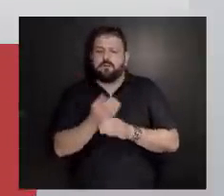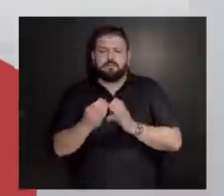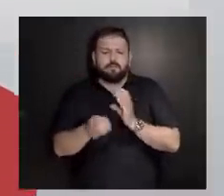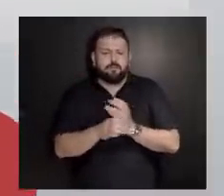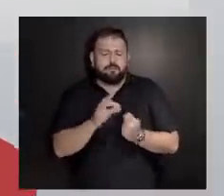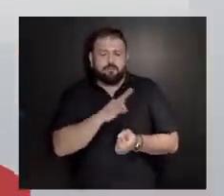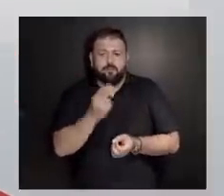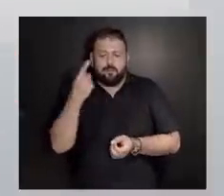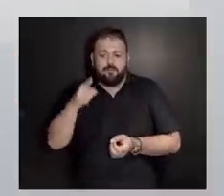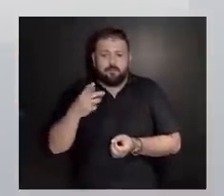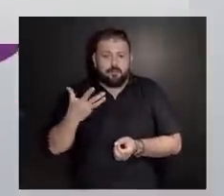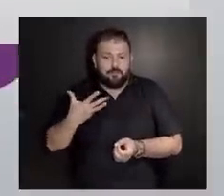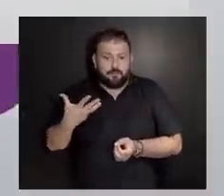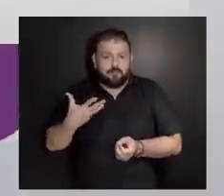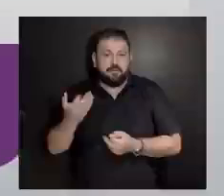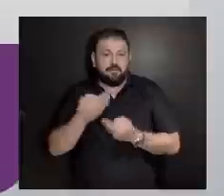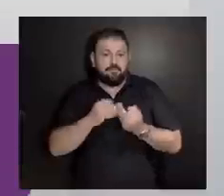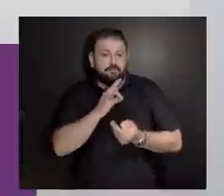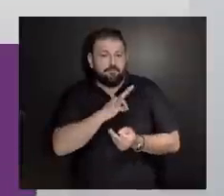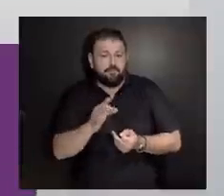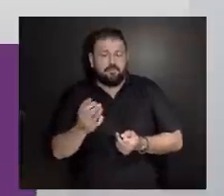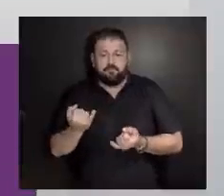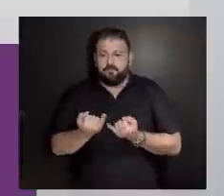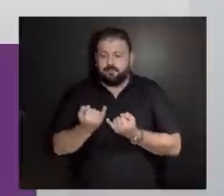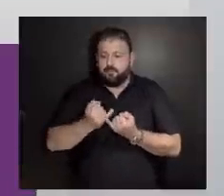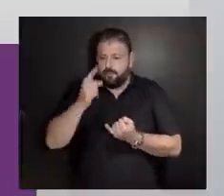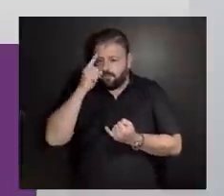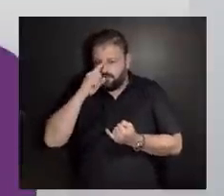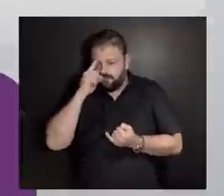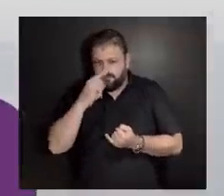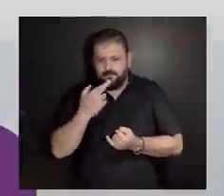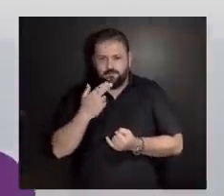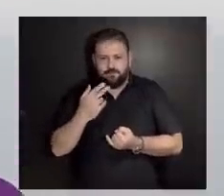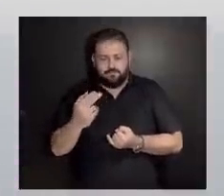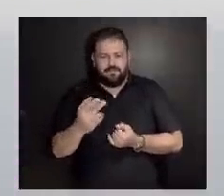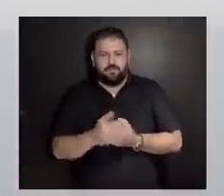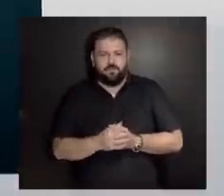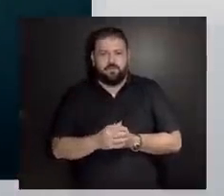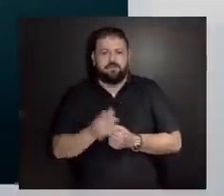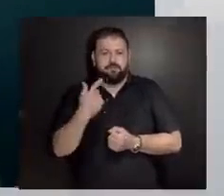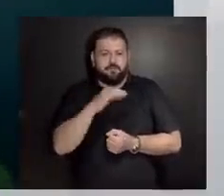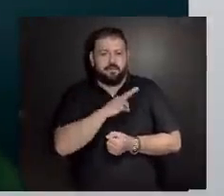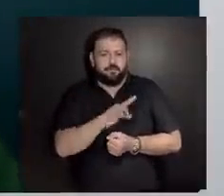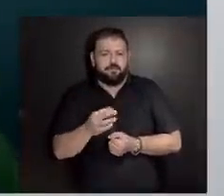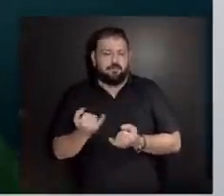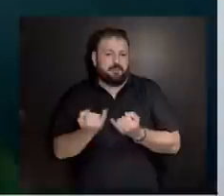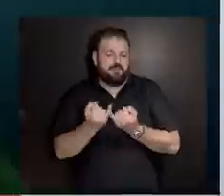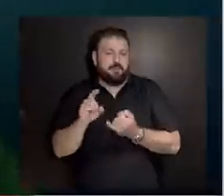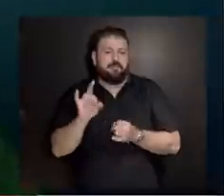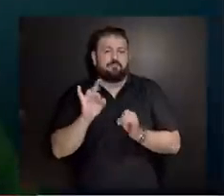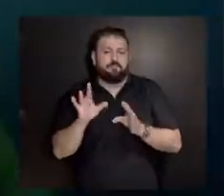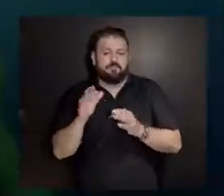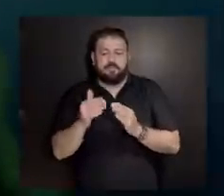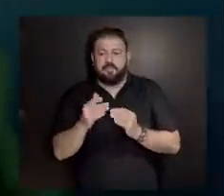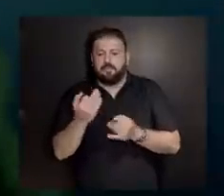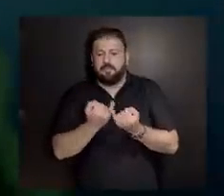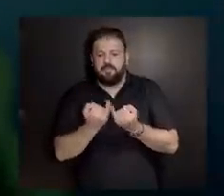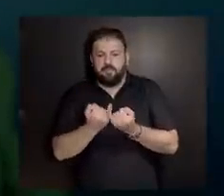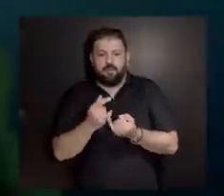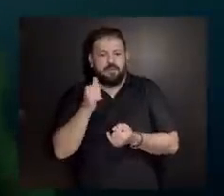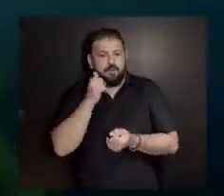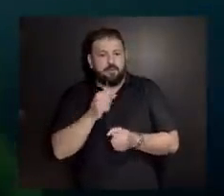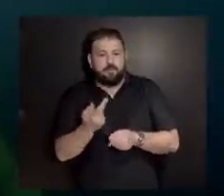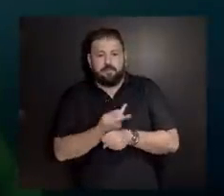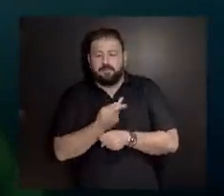características están teniendo y ahí nosotros les podemos recomendar los mejores nutrientes para su caso, ¿no? O si, por ejemplo, están